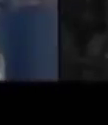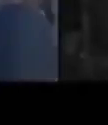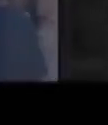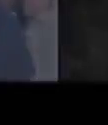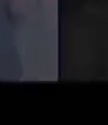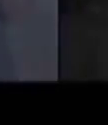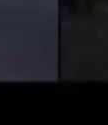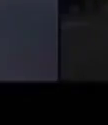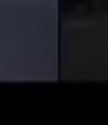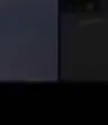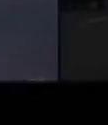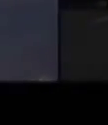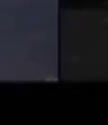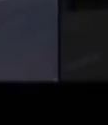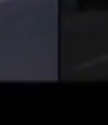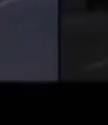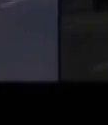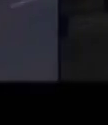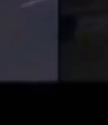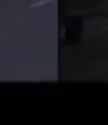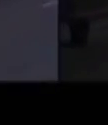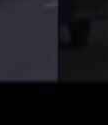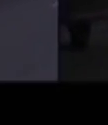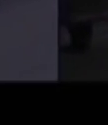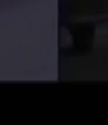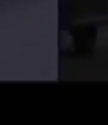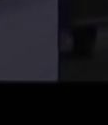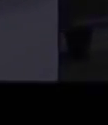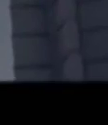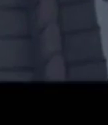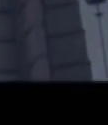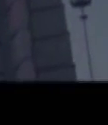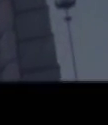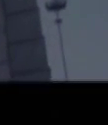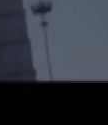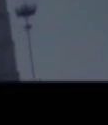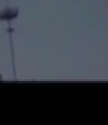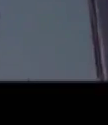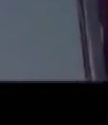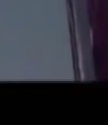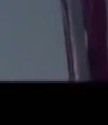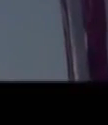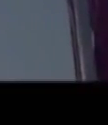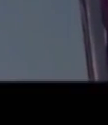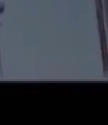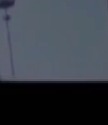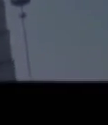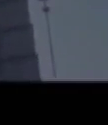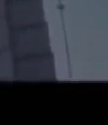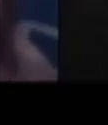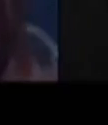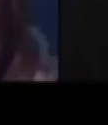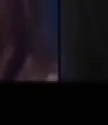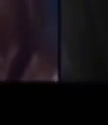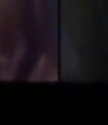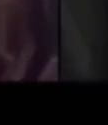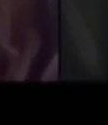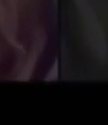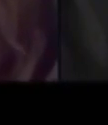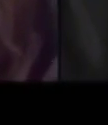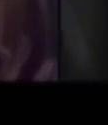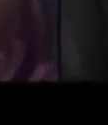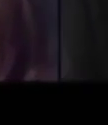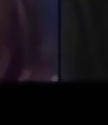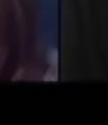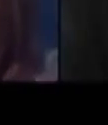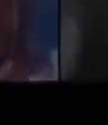Personas que perdieron a sus seres queridos, un pueblo asediado,